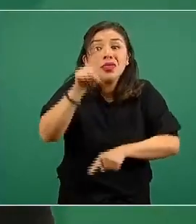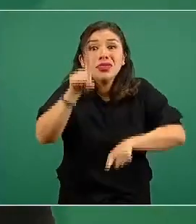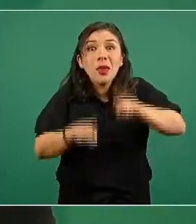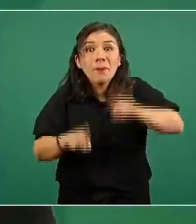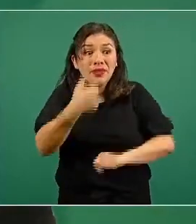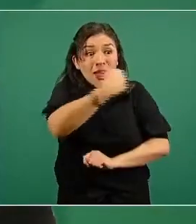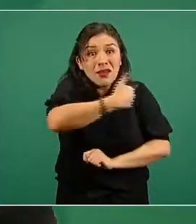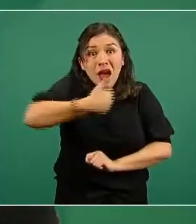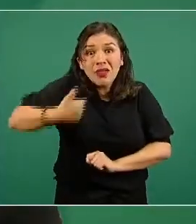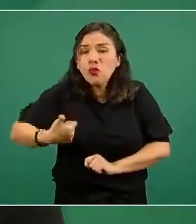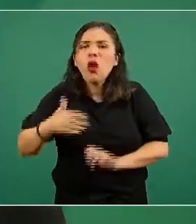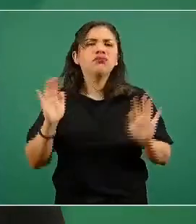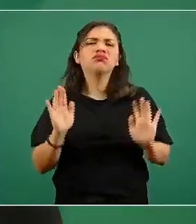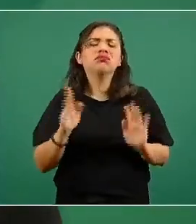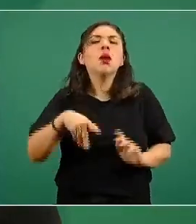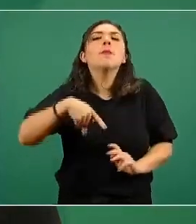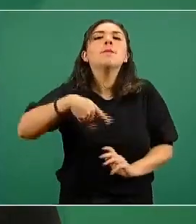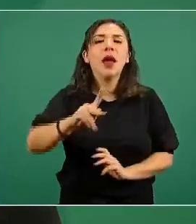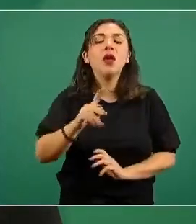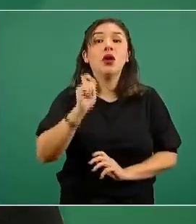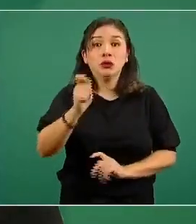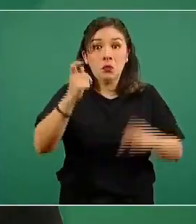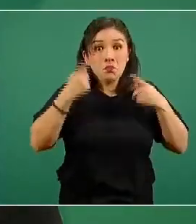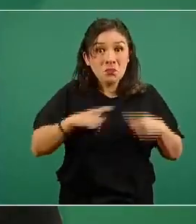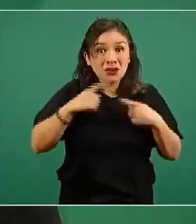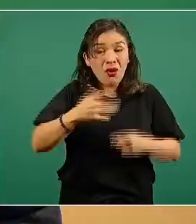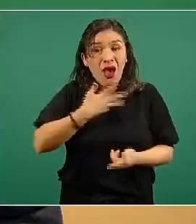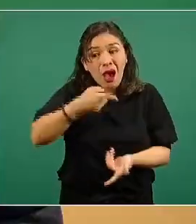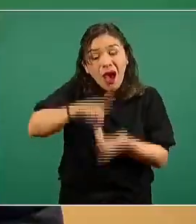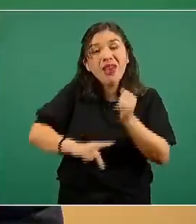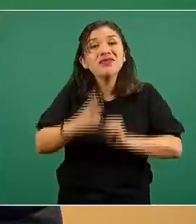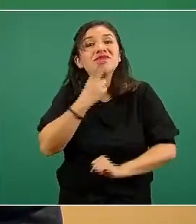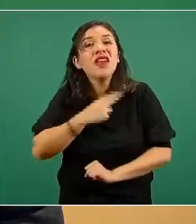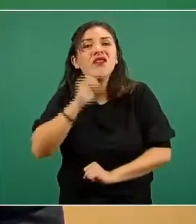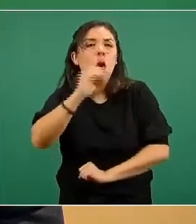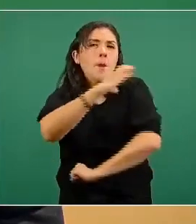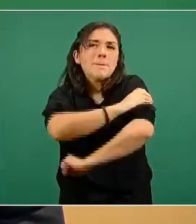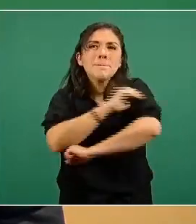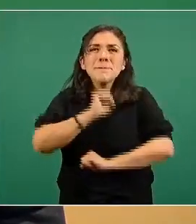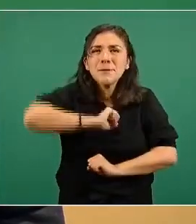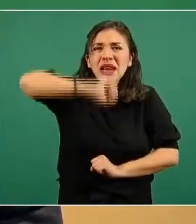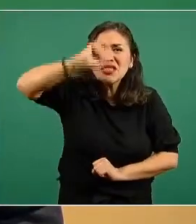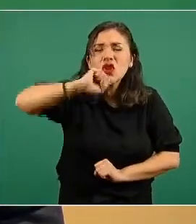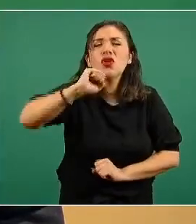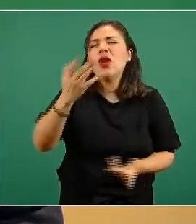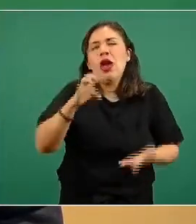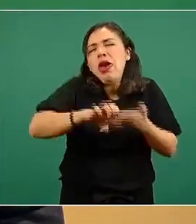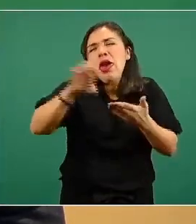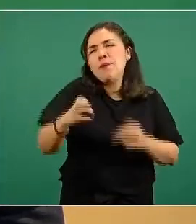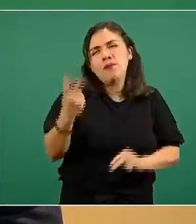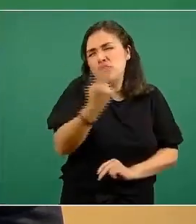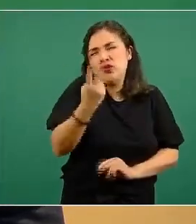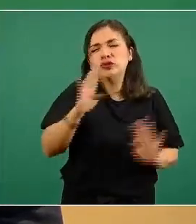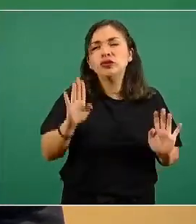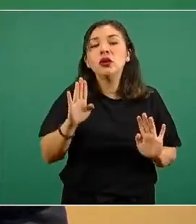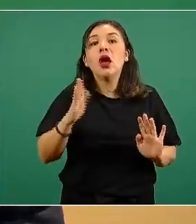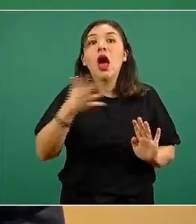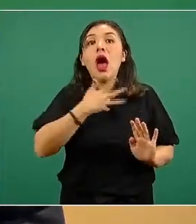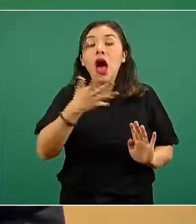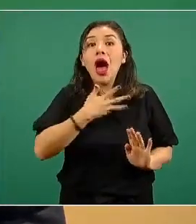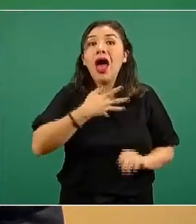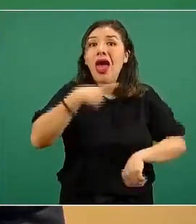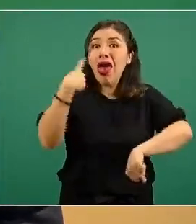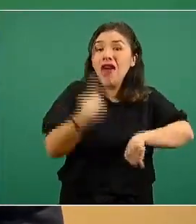de cada uno de nosotros, pero sobre todo si la persona que vive con diabetes o con hipertensión por poner dos ejemplos, tienen